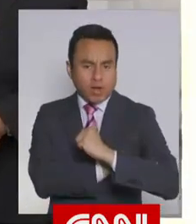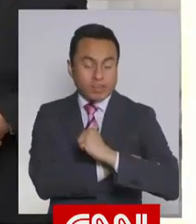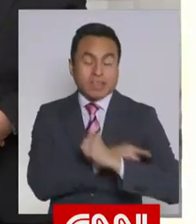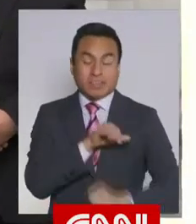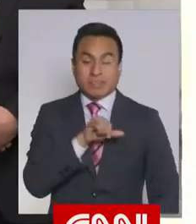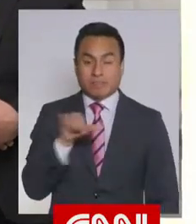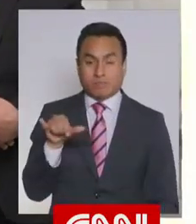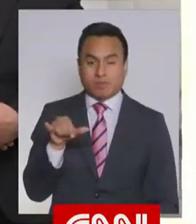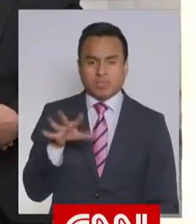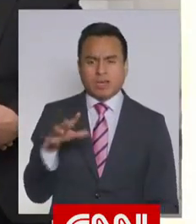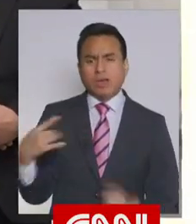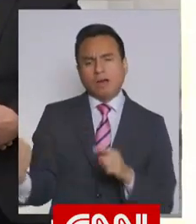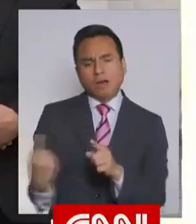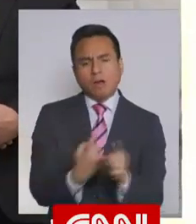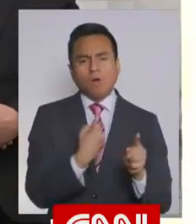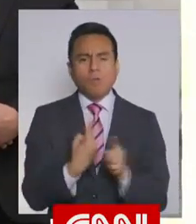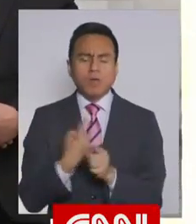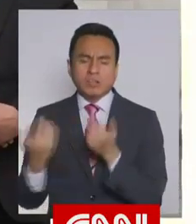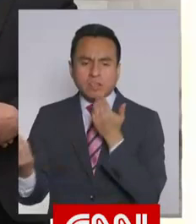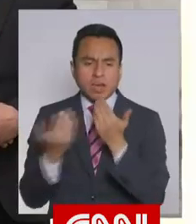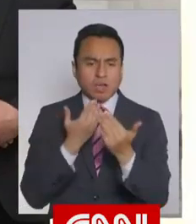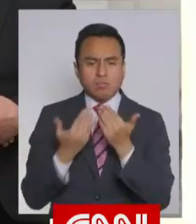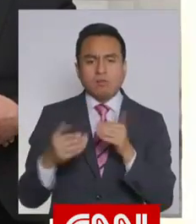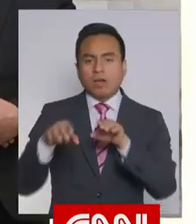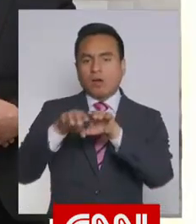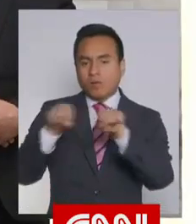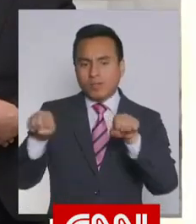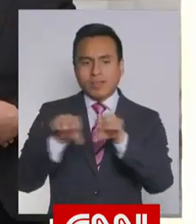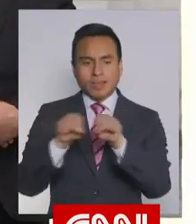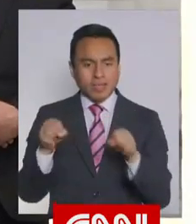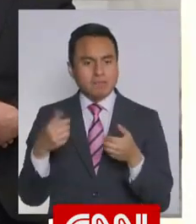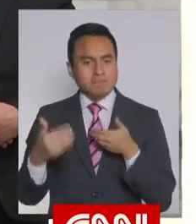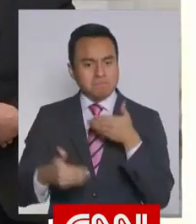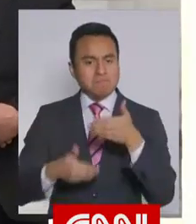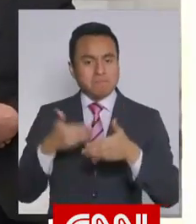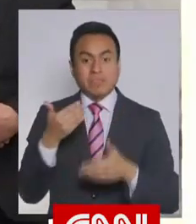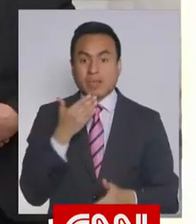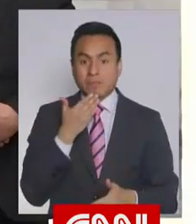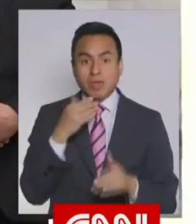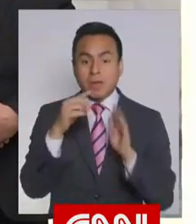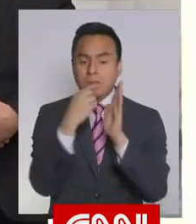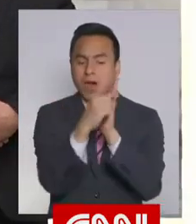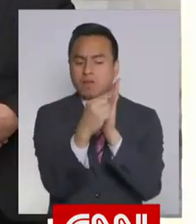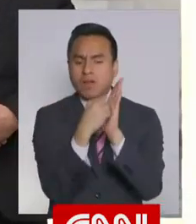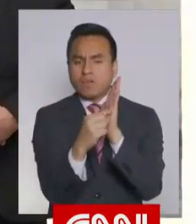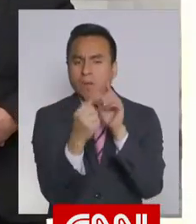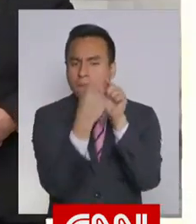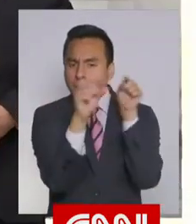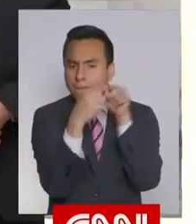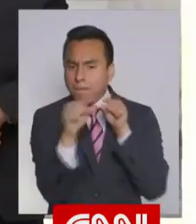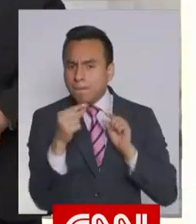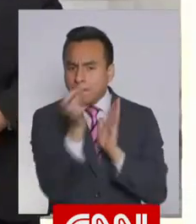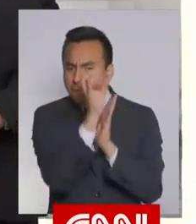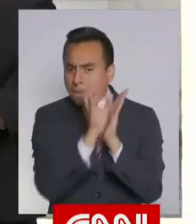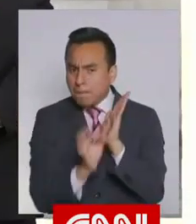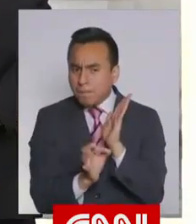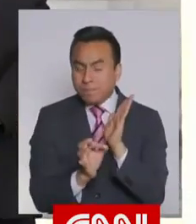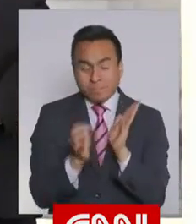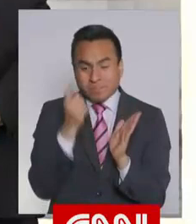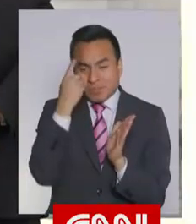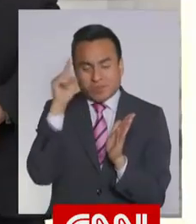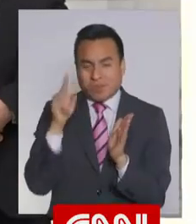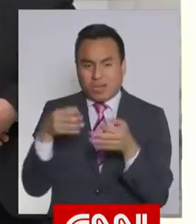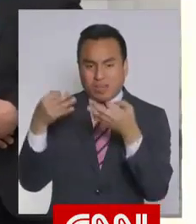de estar conversando concordando diálogos concordando incluso párrafo a párrafo no nos parece que sea el